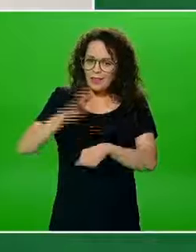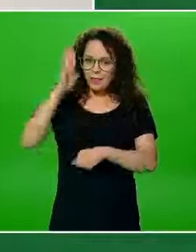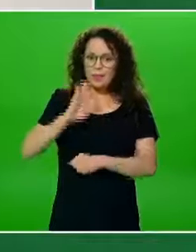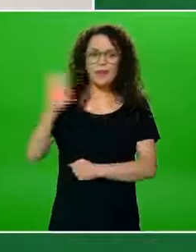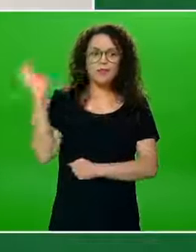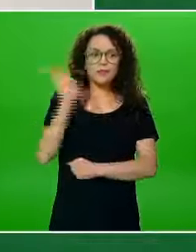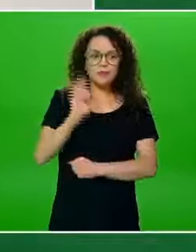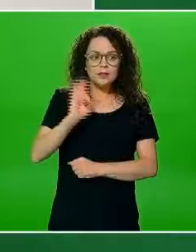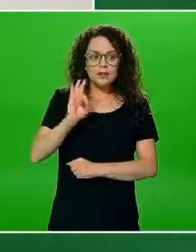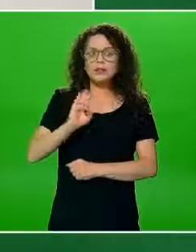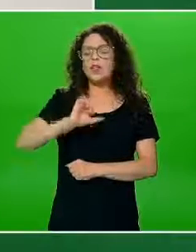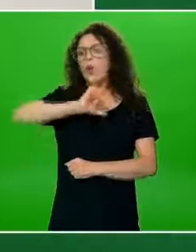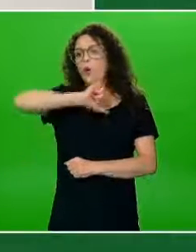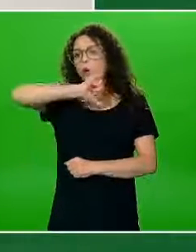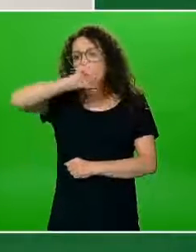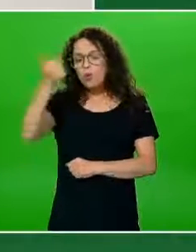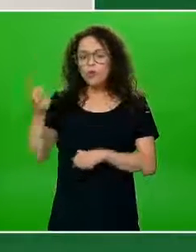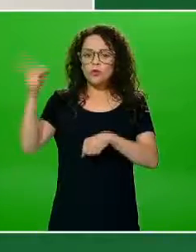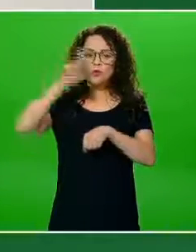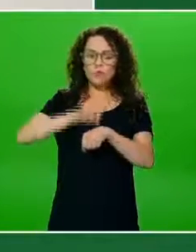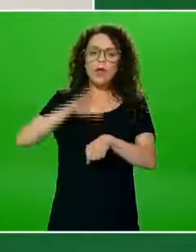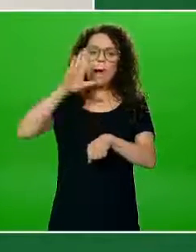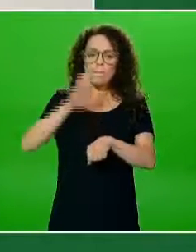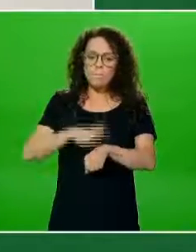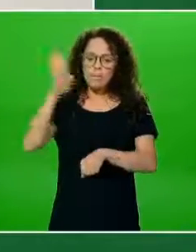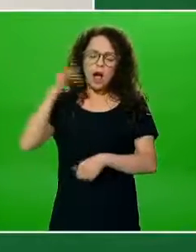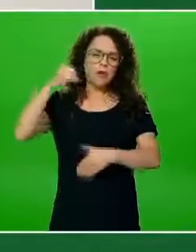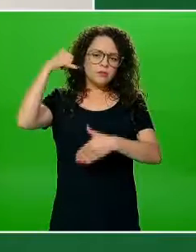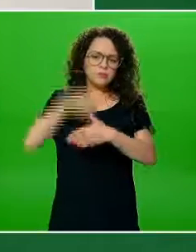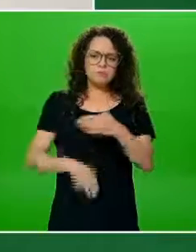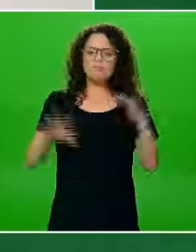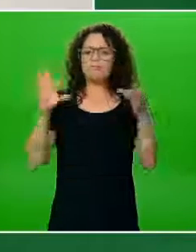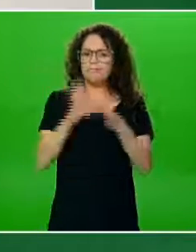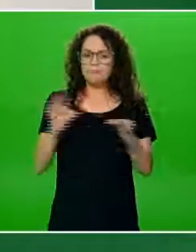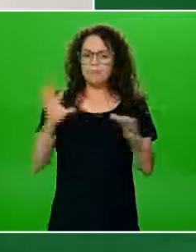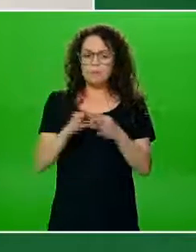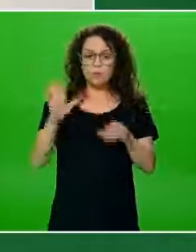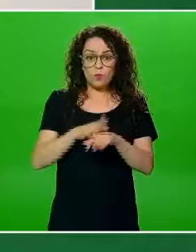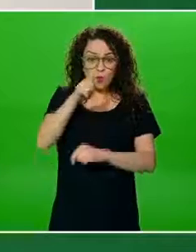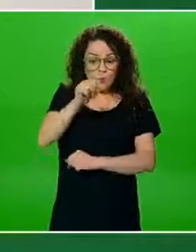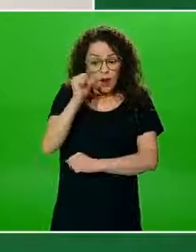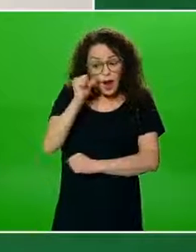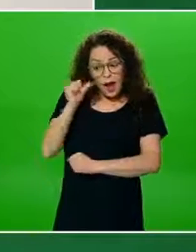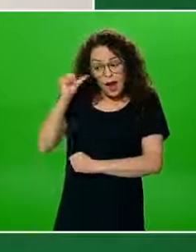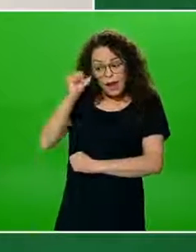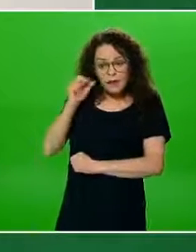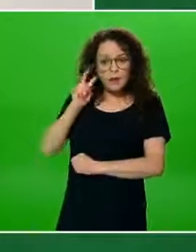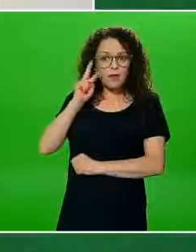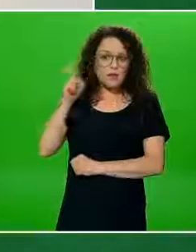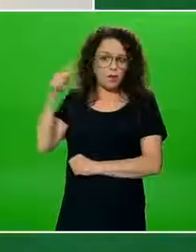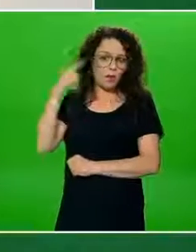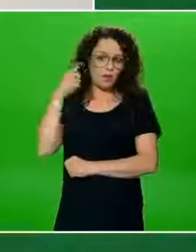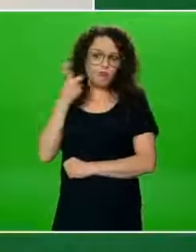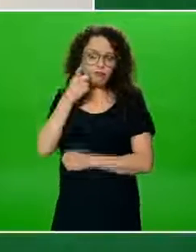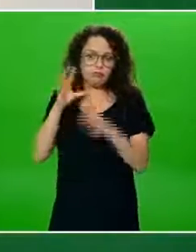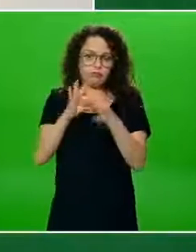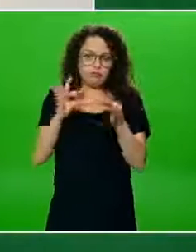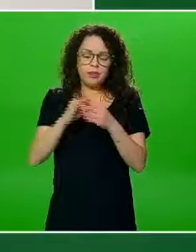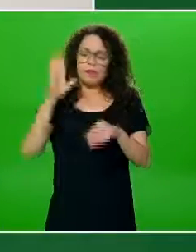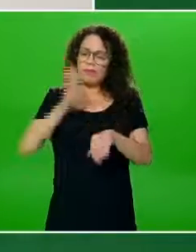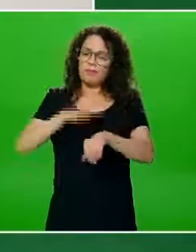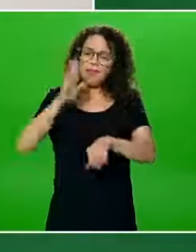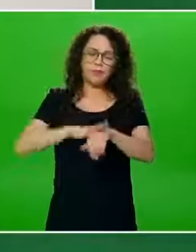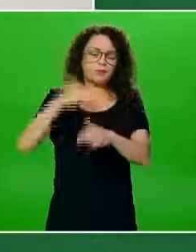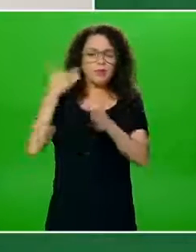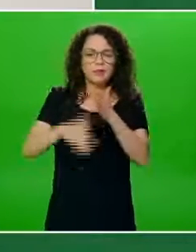programar una nueva sesión y poder ampliar más, porque como ustedes ayer escucharon, aún hay mucho más que